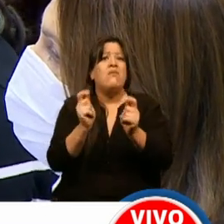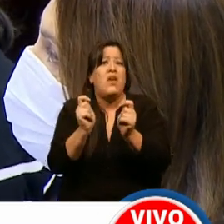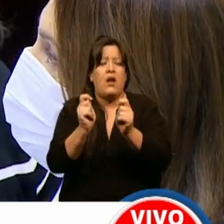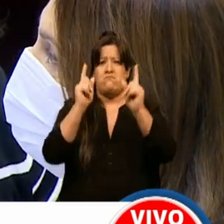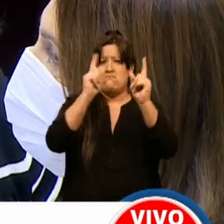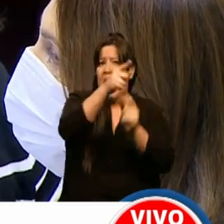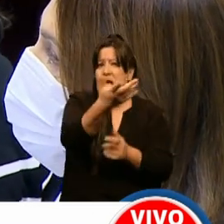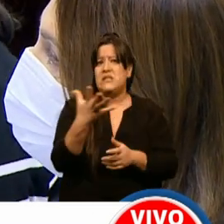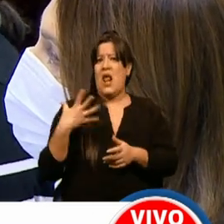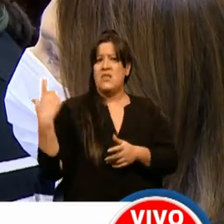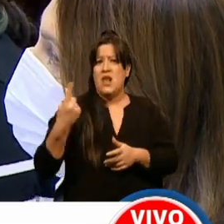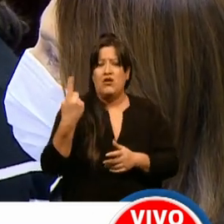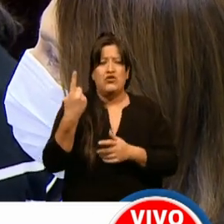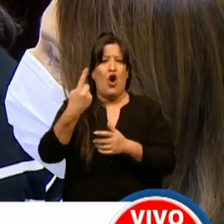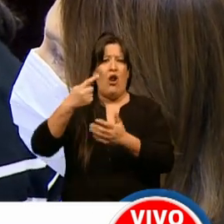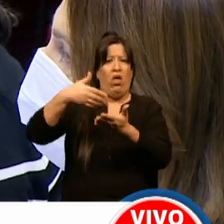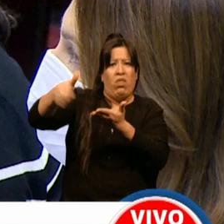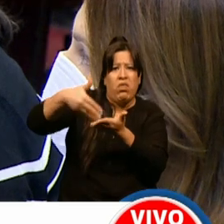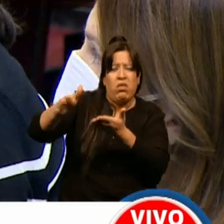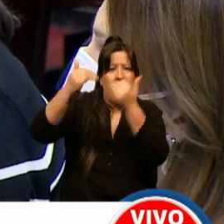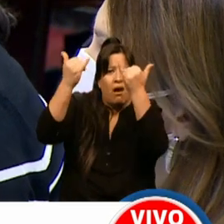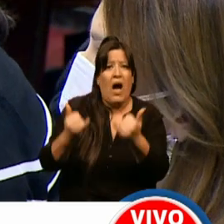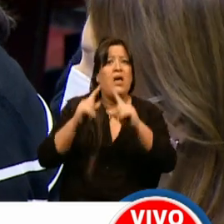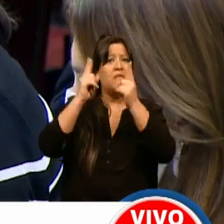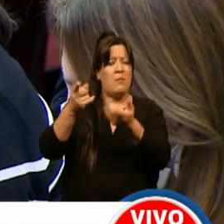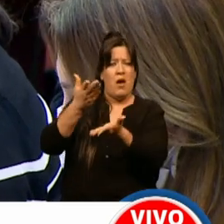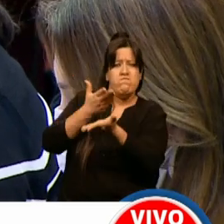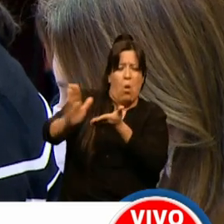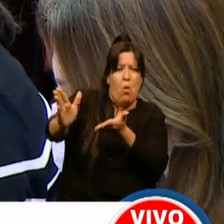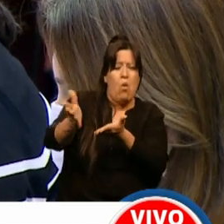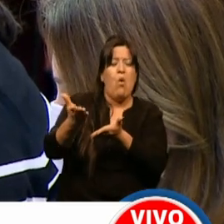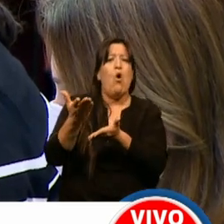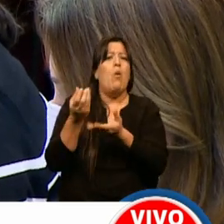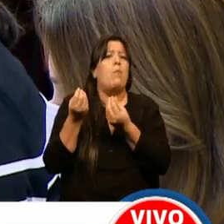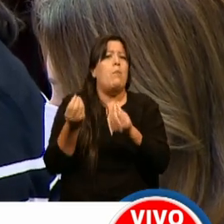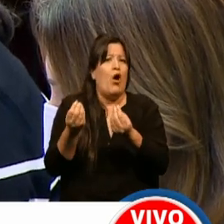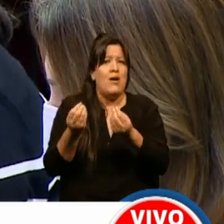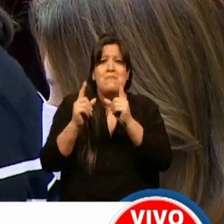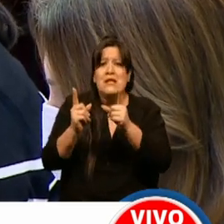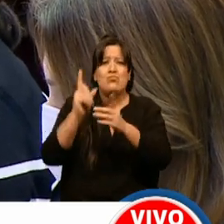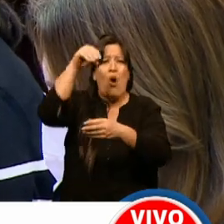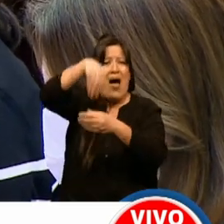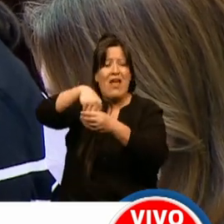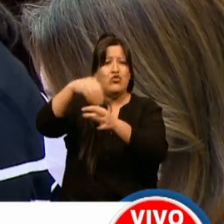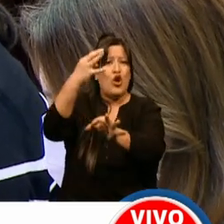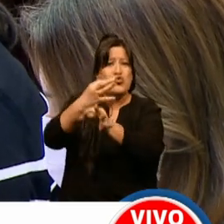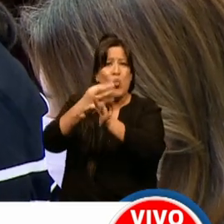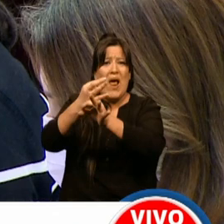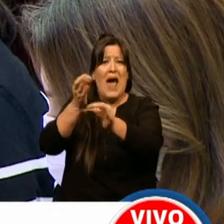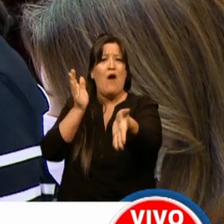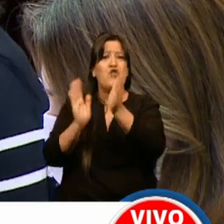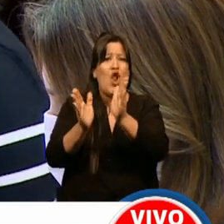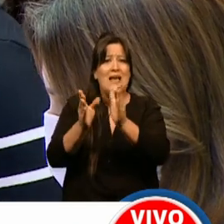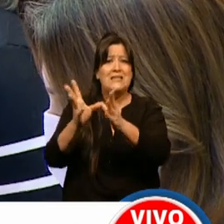las expulsan sus directoras y hasta las expulsan a veces la violencia de sus propios